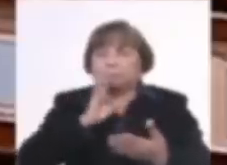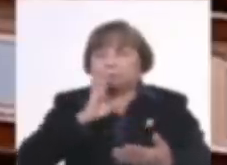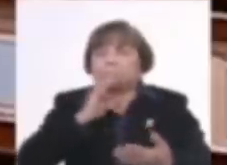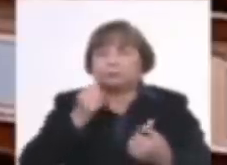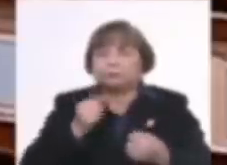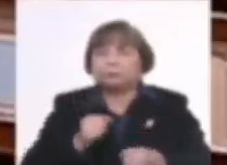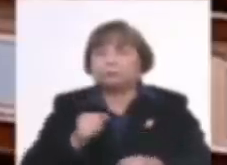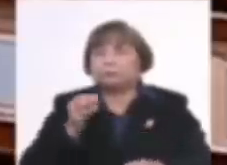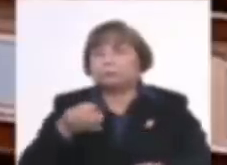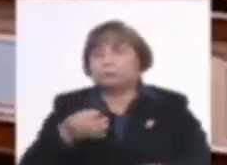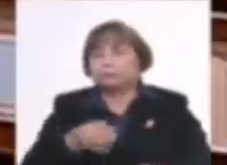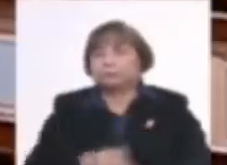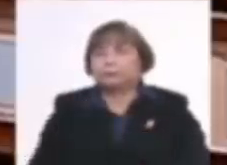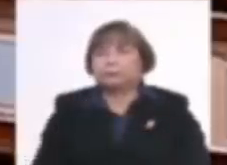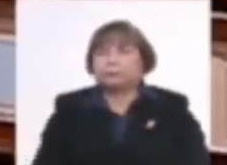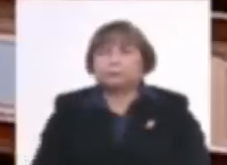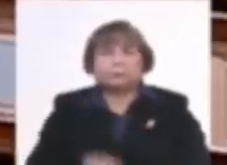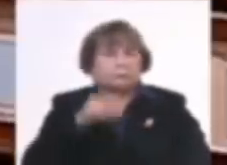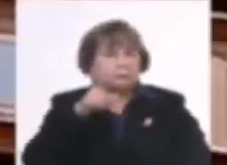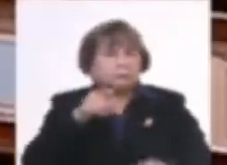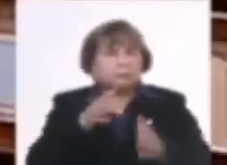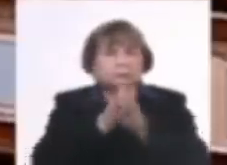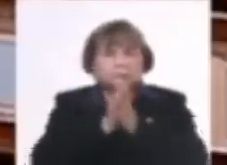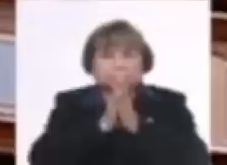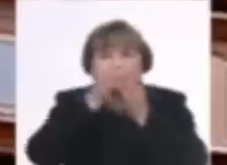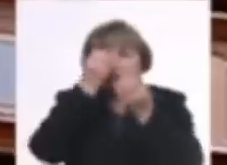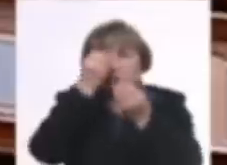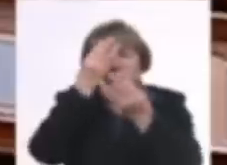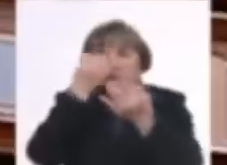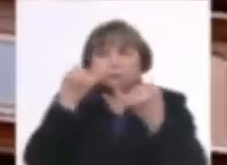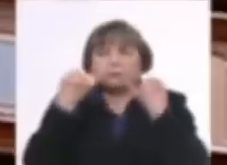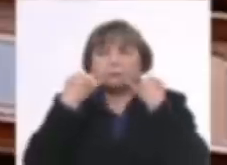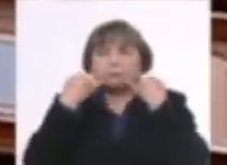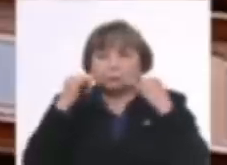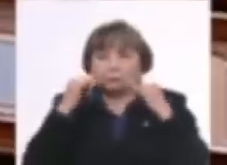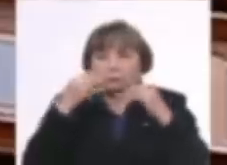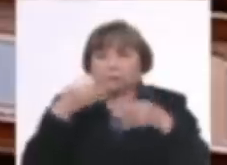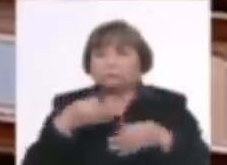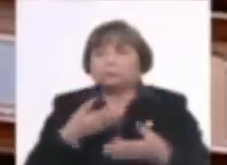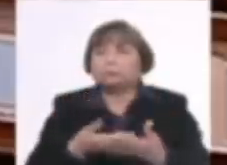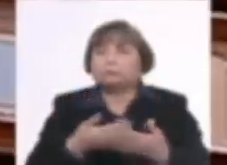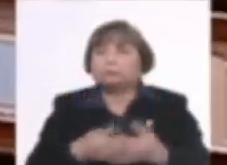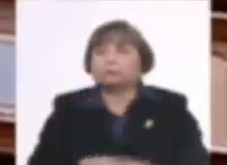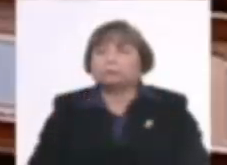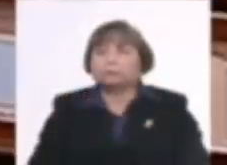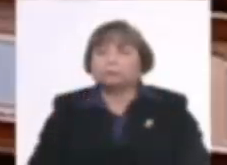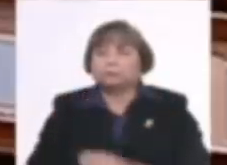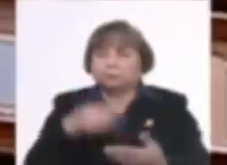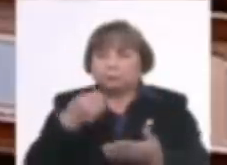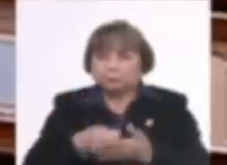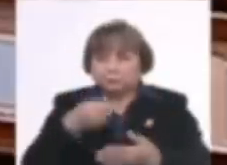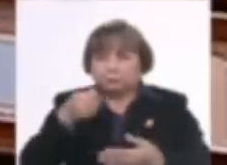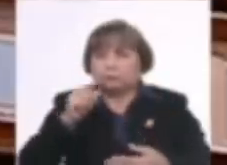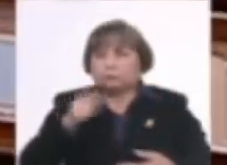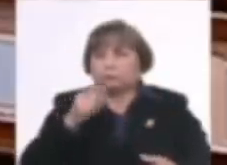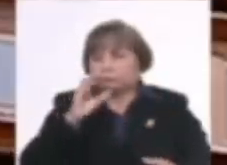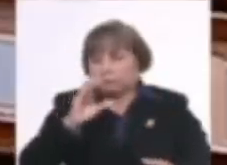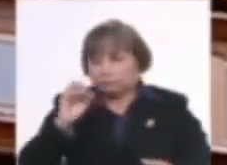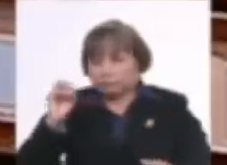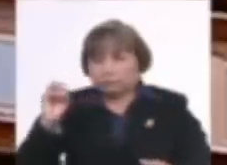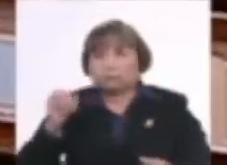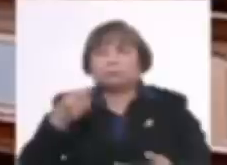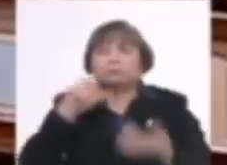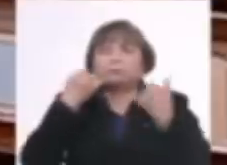¿no es cierto?, y a usted le piden un informe, ¿no es cierto? A usted le pagan 1.500 por